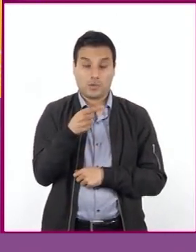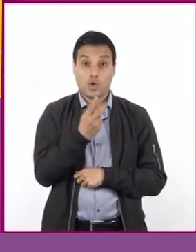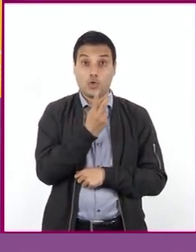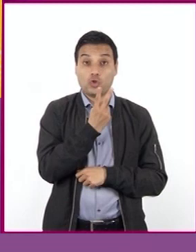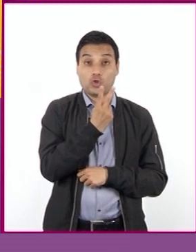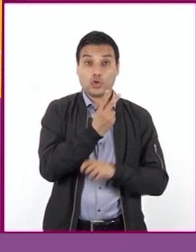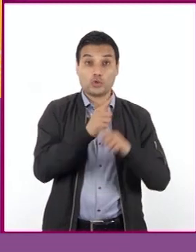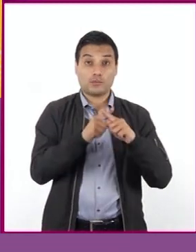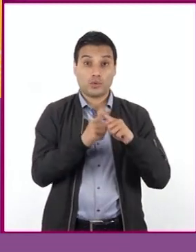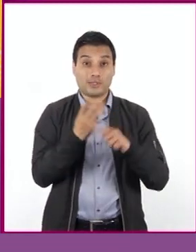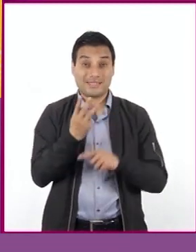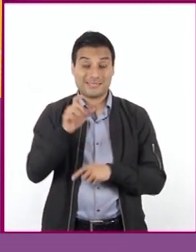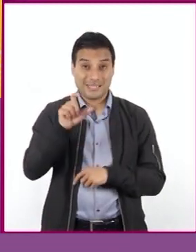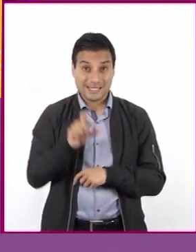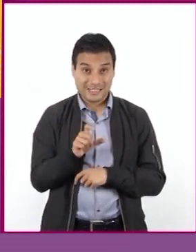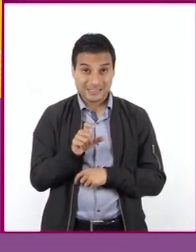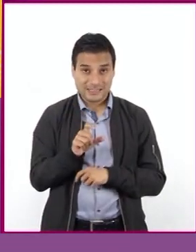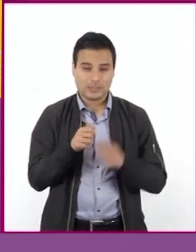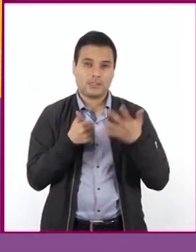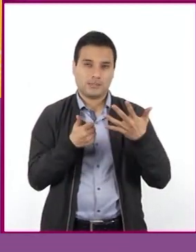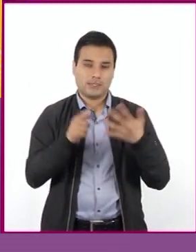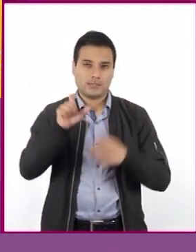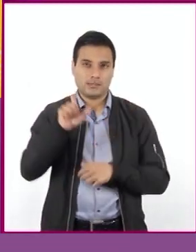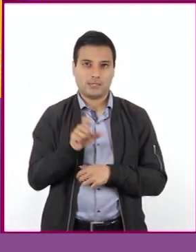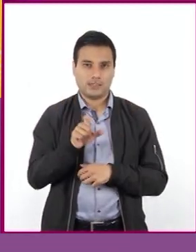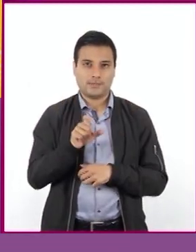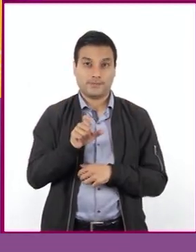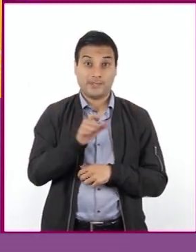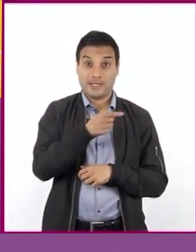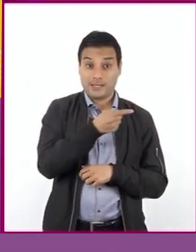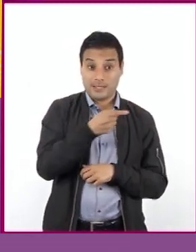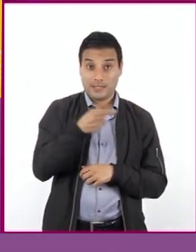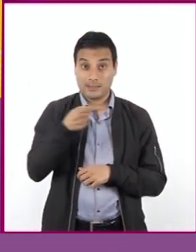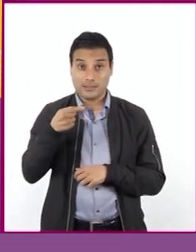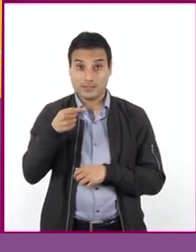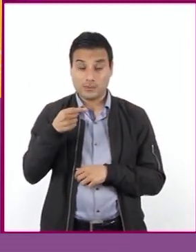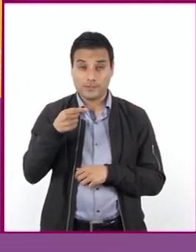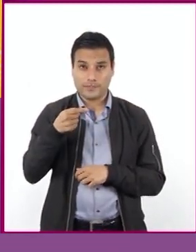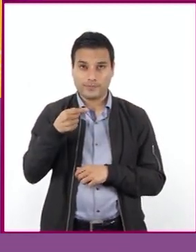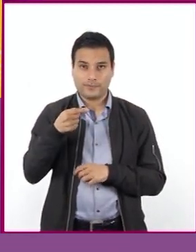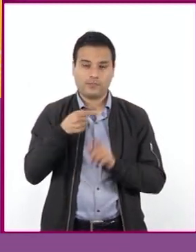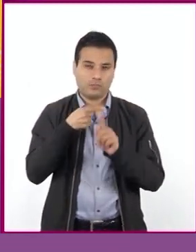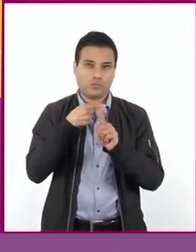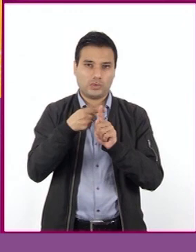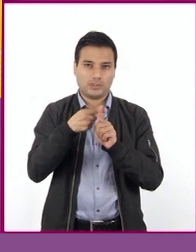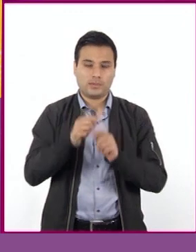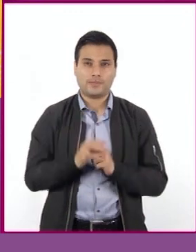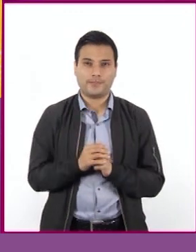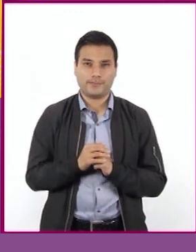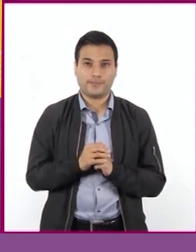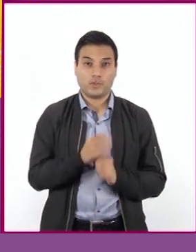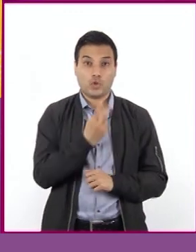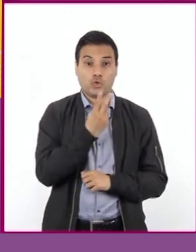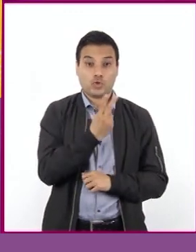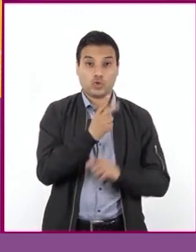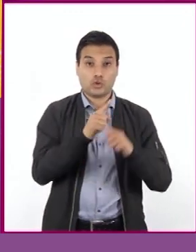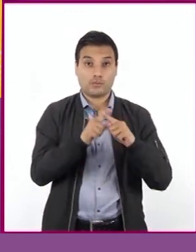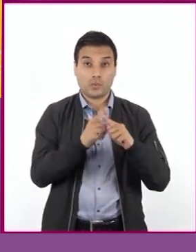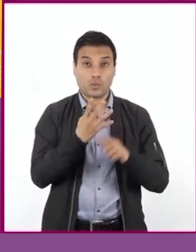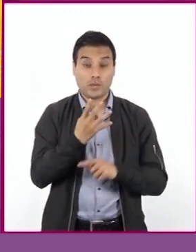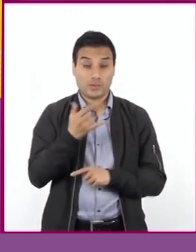por 3x igual a 6x. Negativo por negativo es positivo. 2 por